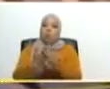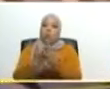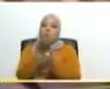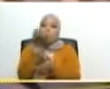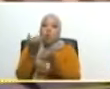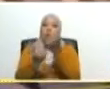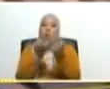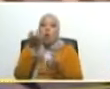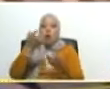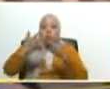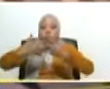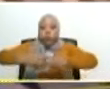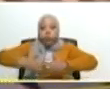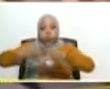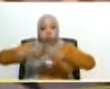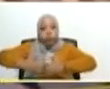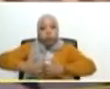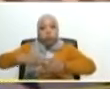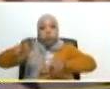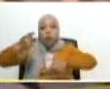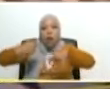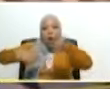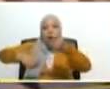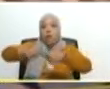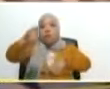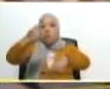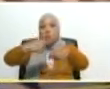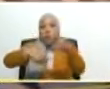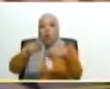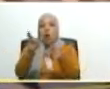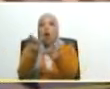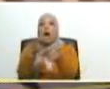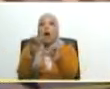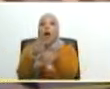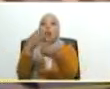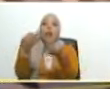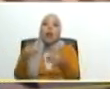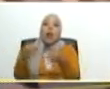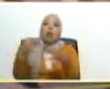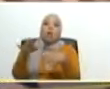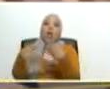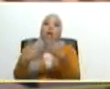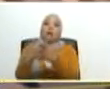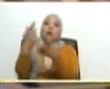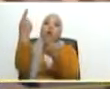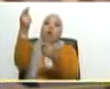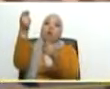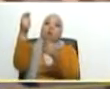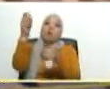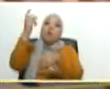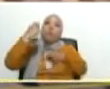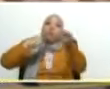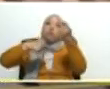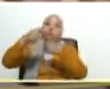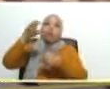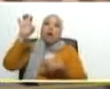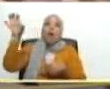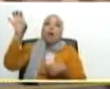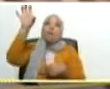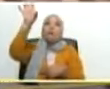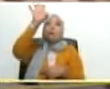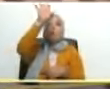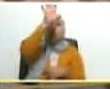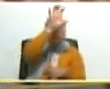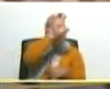la explotación comercial y la venta de ese gas a Trinidad y Tobago y al mundo.